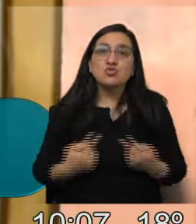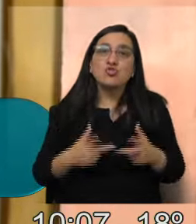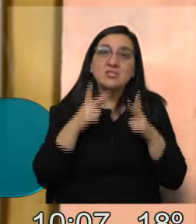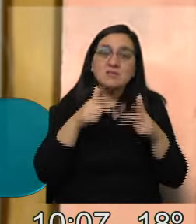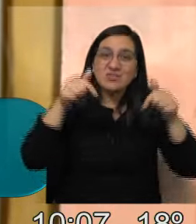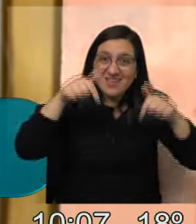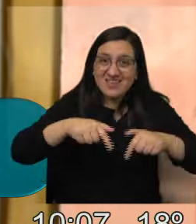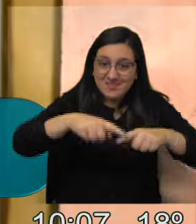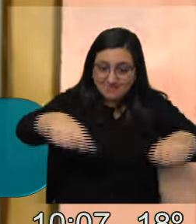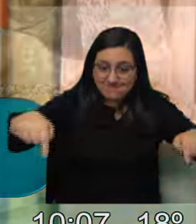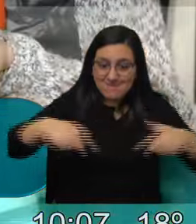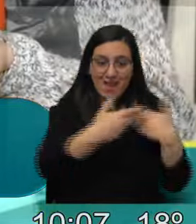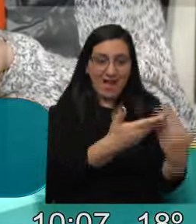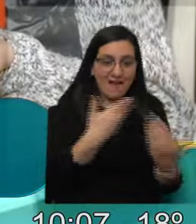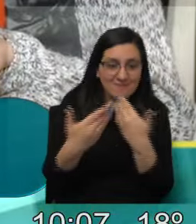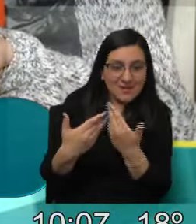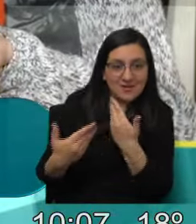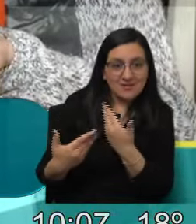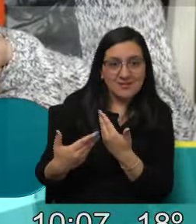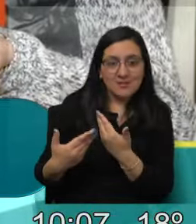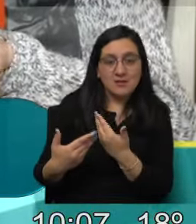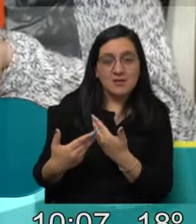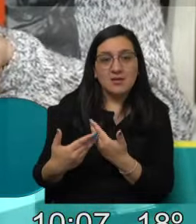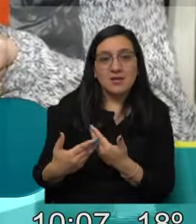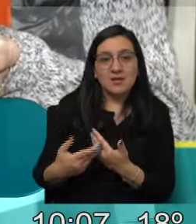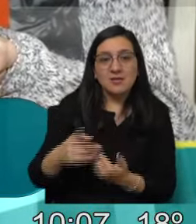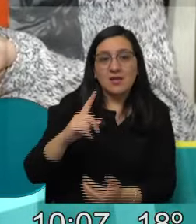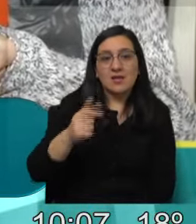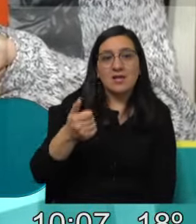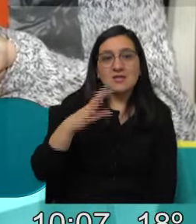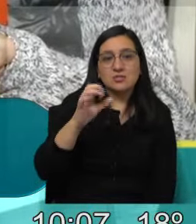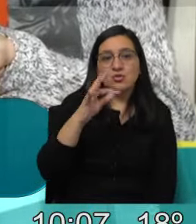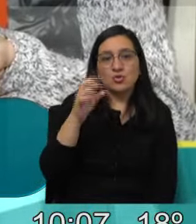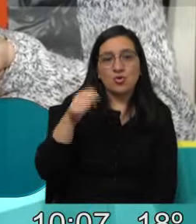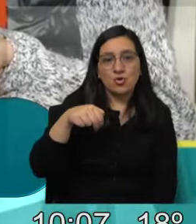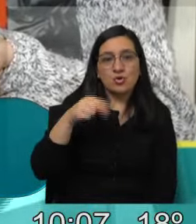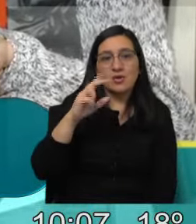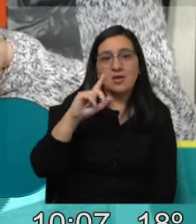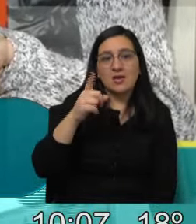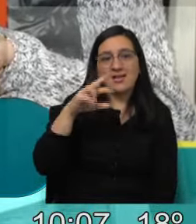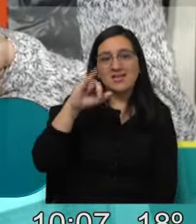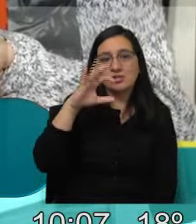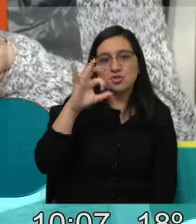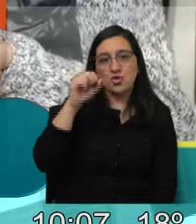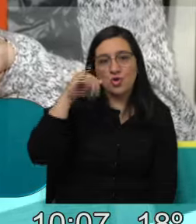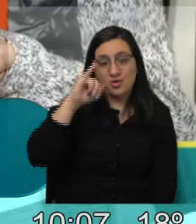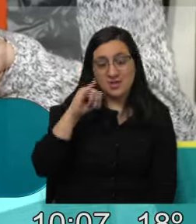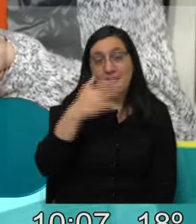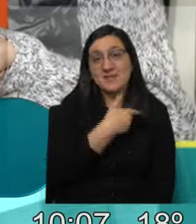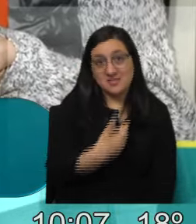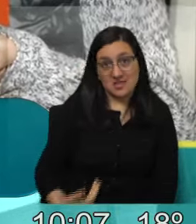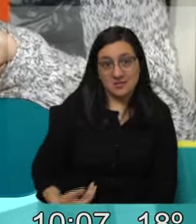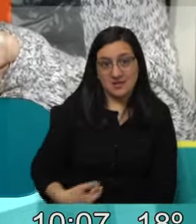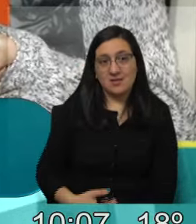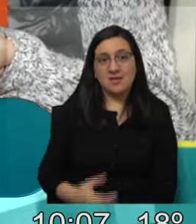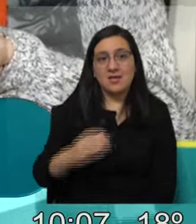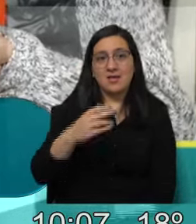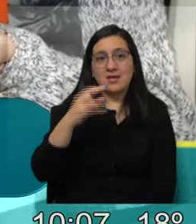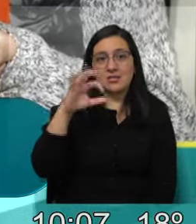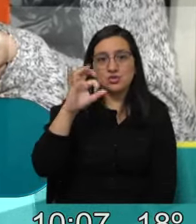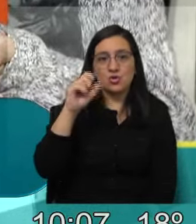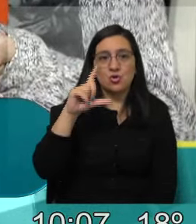esta mesa redonda que va a estar, Gastón Grisoni, nuestro presidente de Crisol,